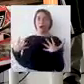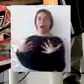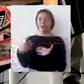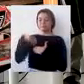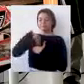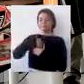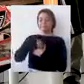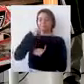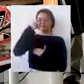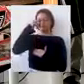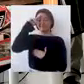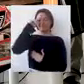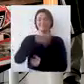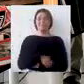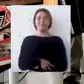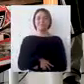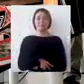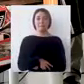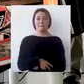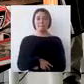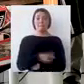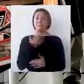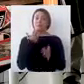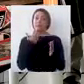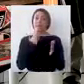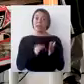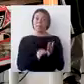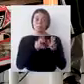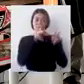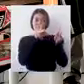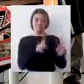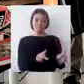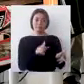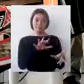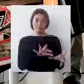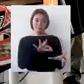Si en estos momentos Carlos es una persona introvertida y el